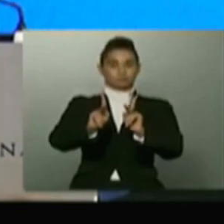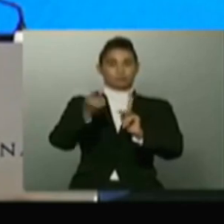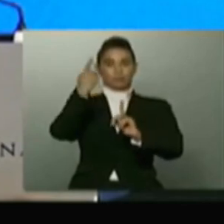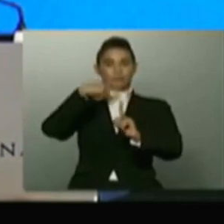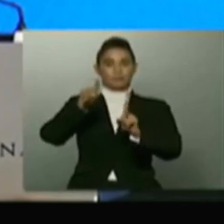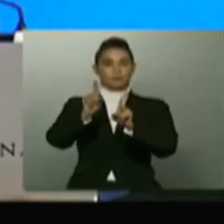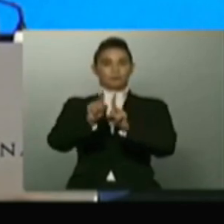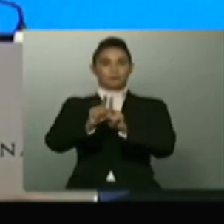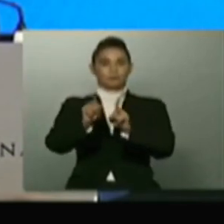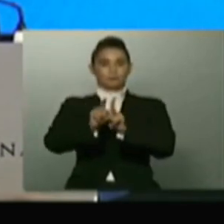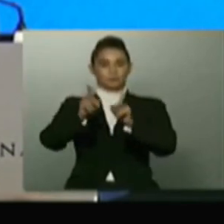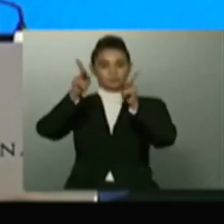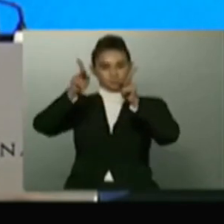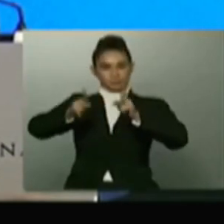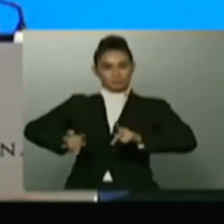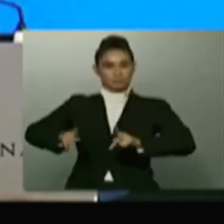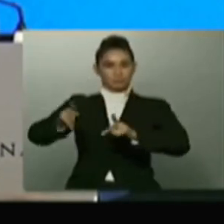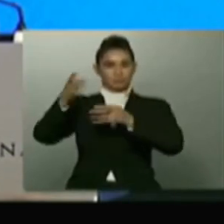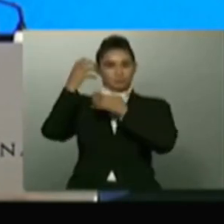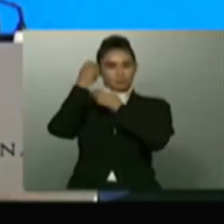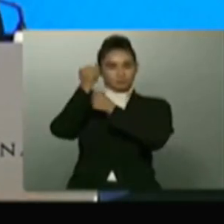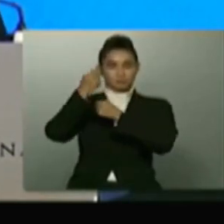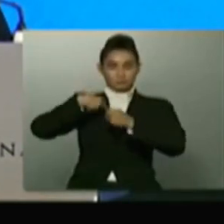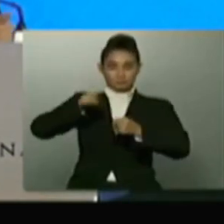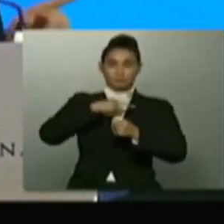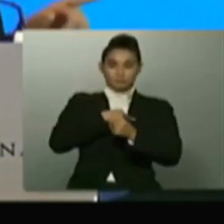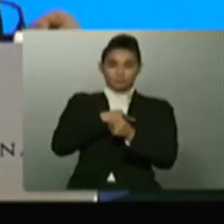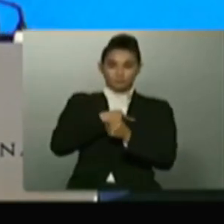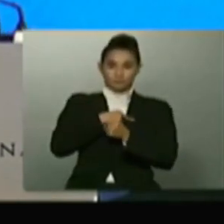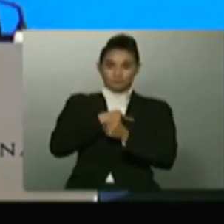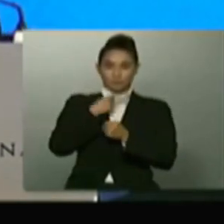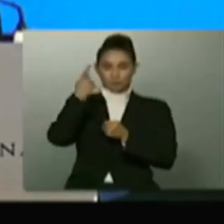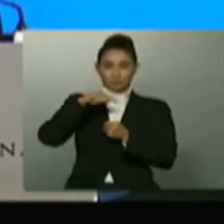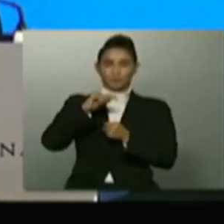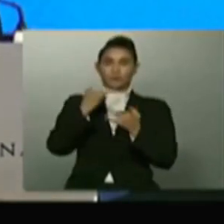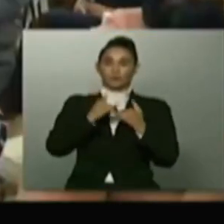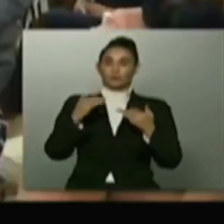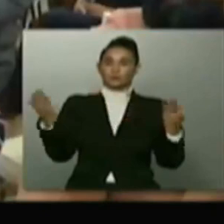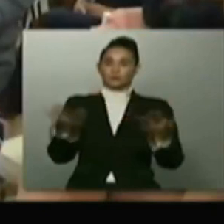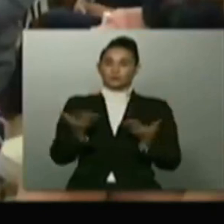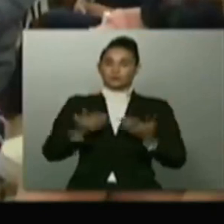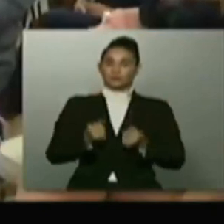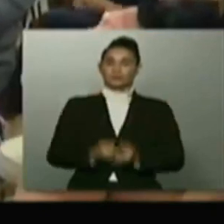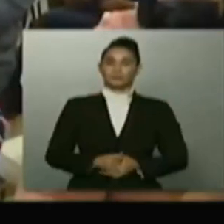necesitamos gente creyendo en nosotras y es por eso que estamos